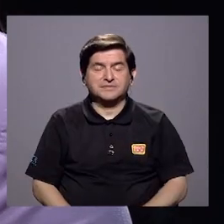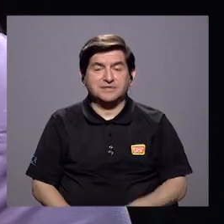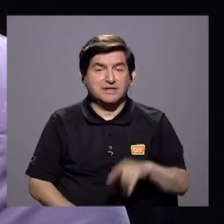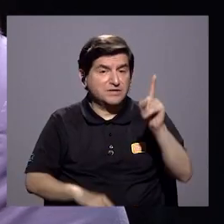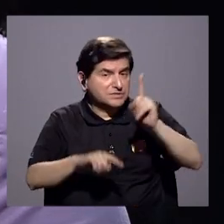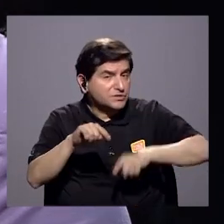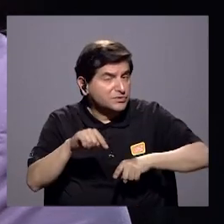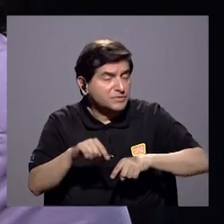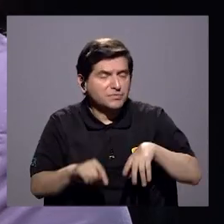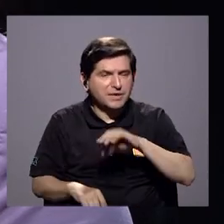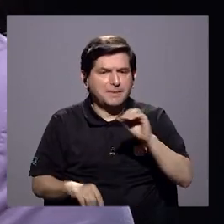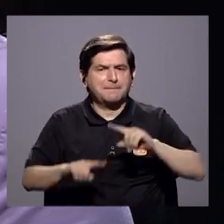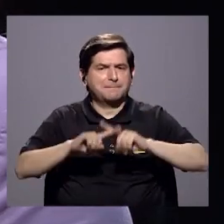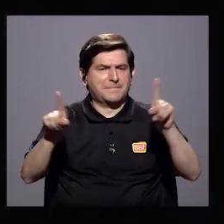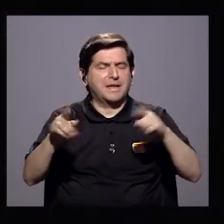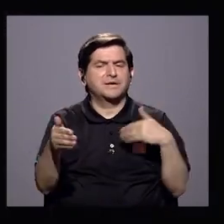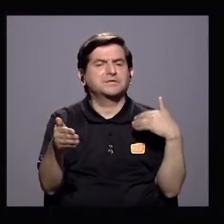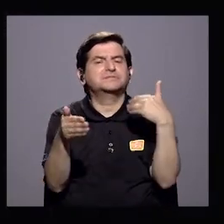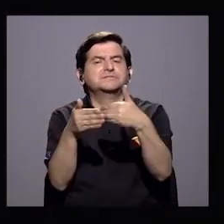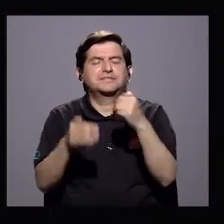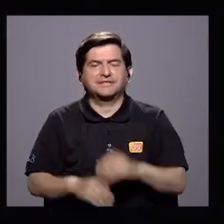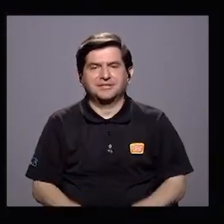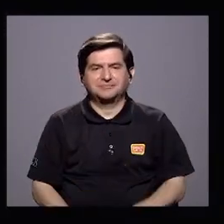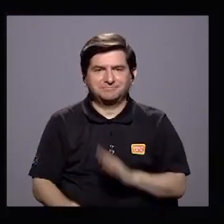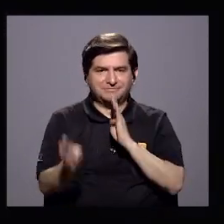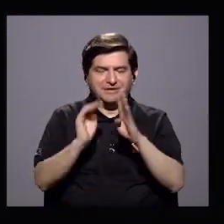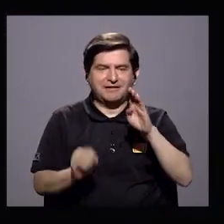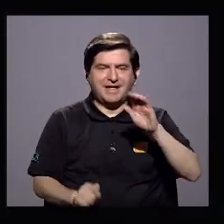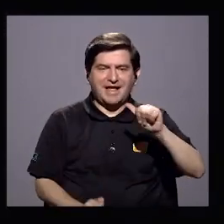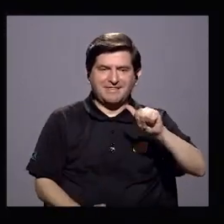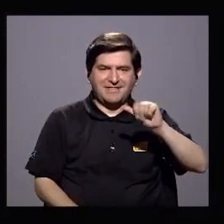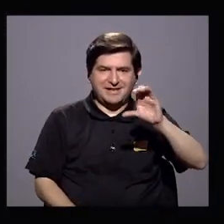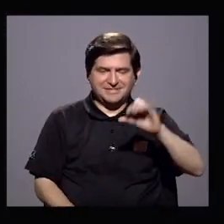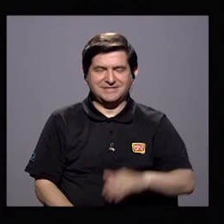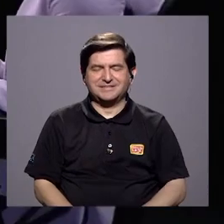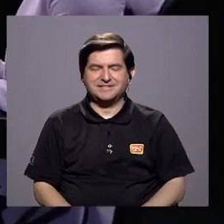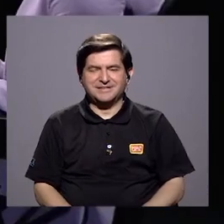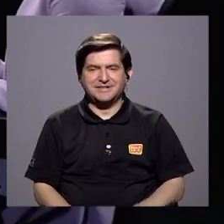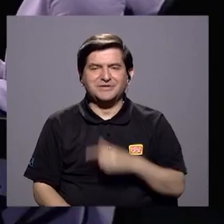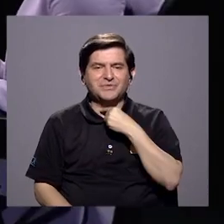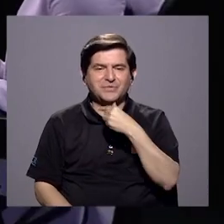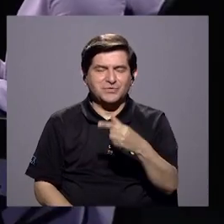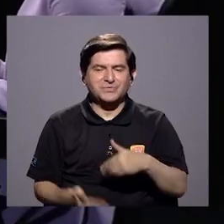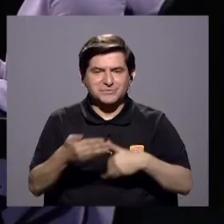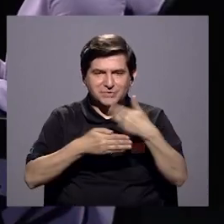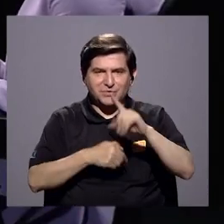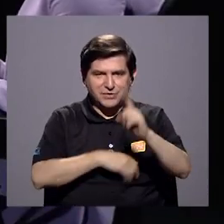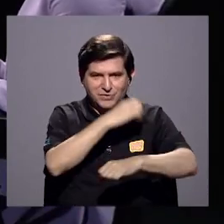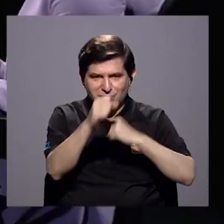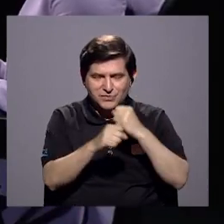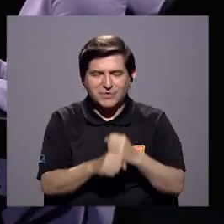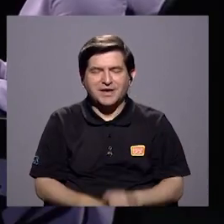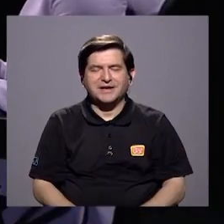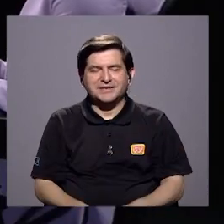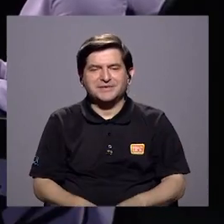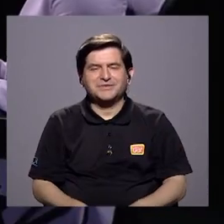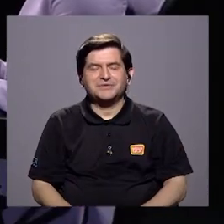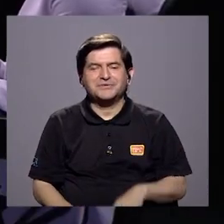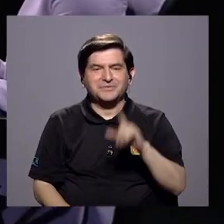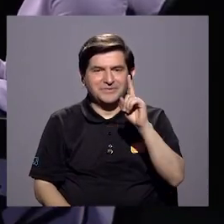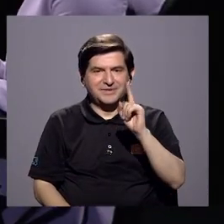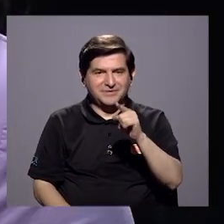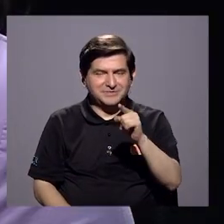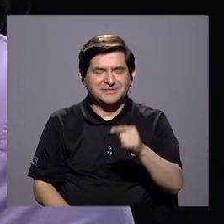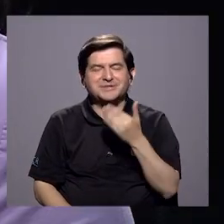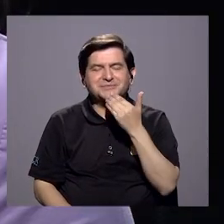no lograda, muy cercana. Pues bueno, conversamos con Andrea Centeno, un placer tenerla después de un año que hicimos el esfuerzo, así que muy agradecido